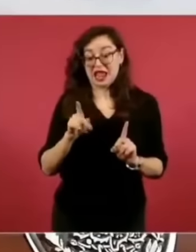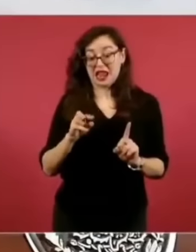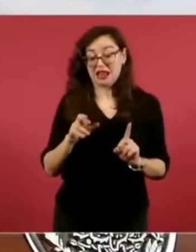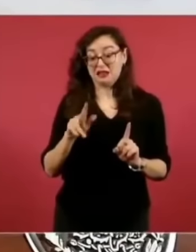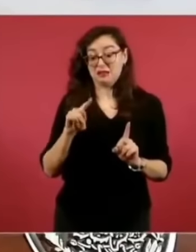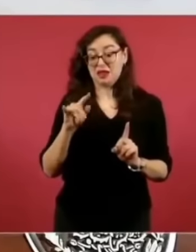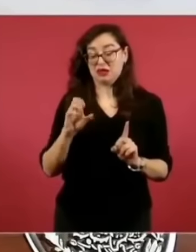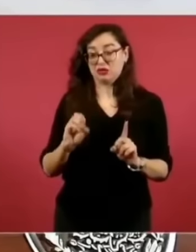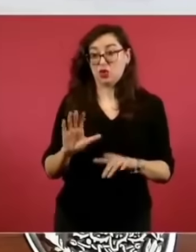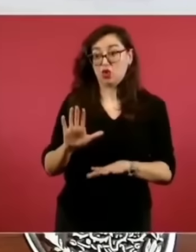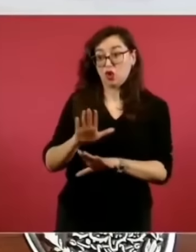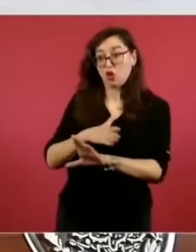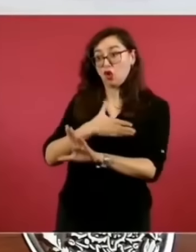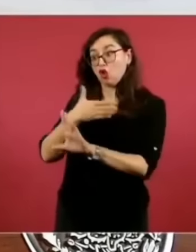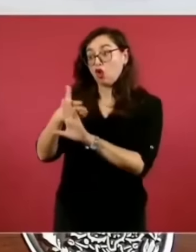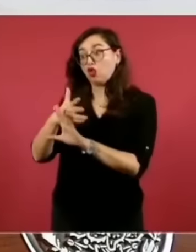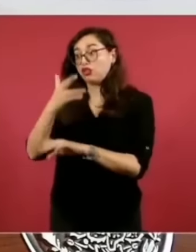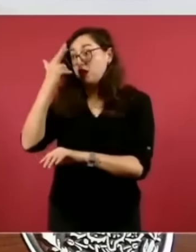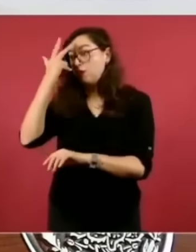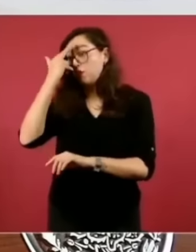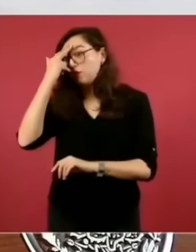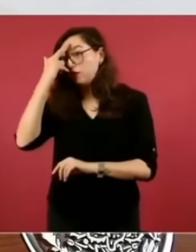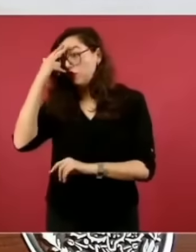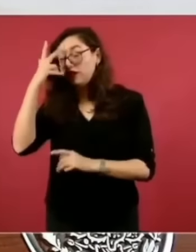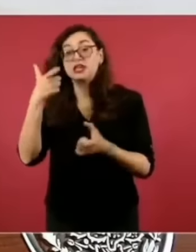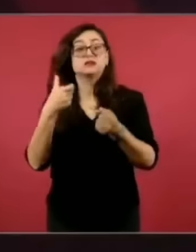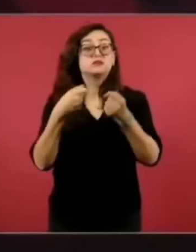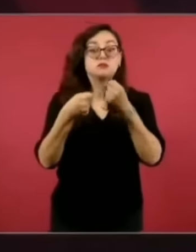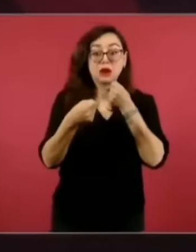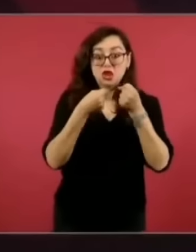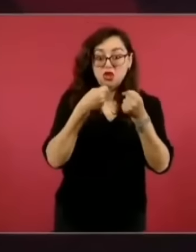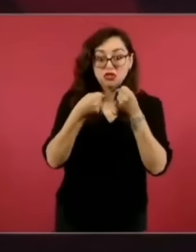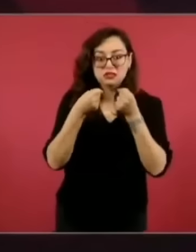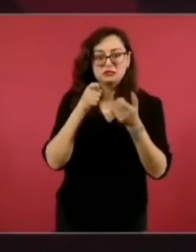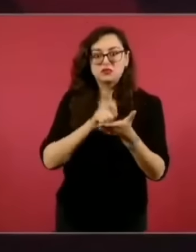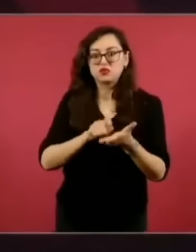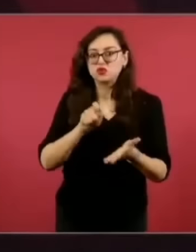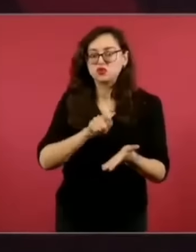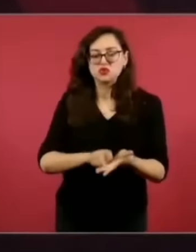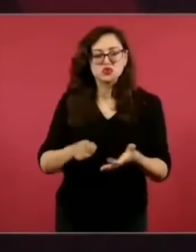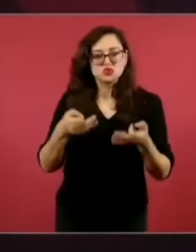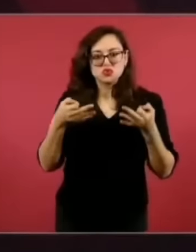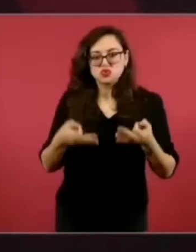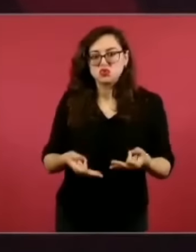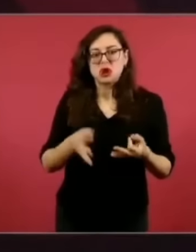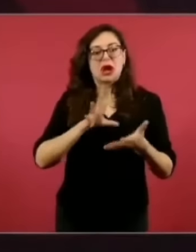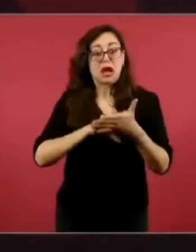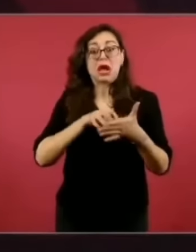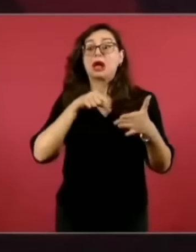muy bueno, estuvo incluso en la cárcel y luego cambió